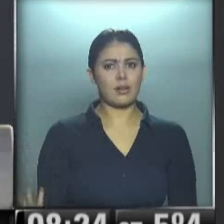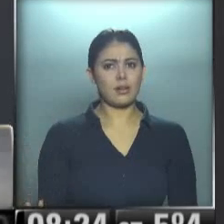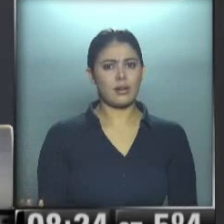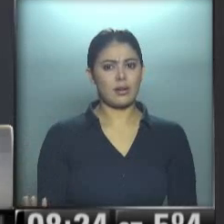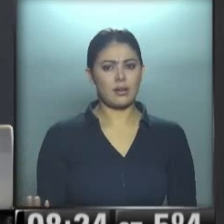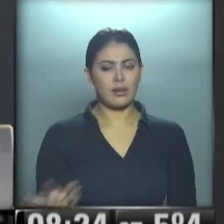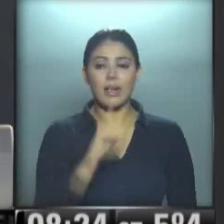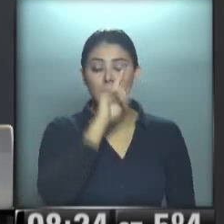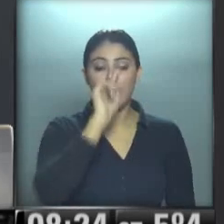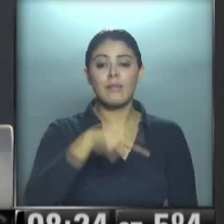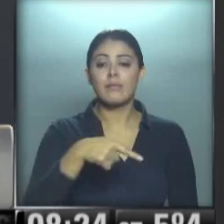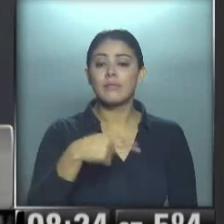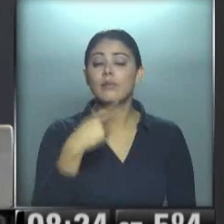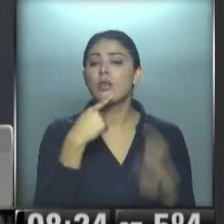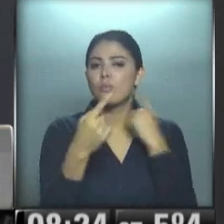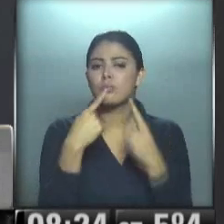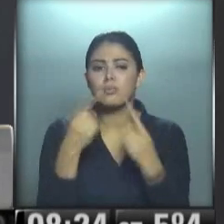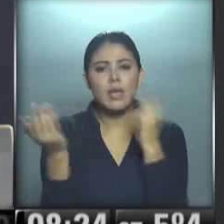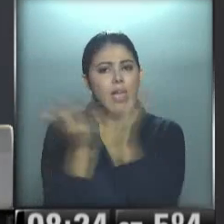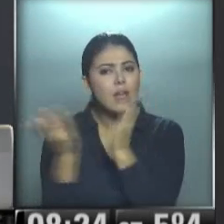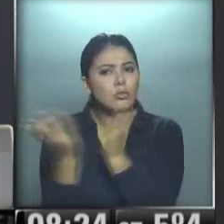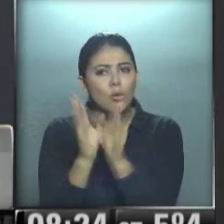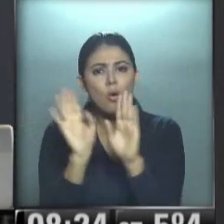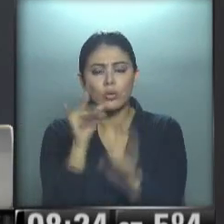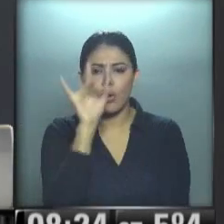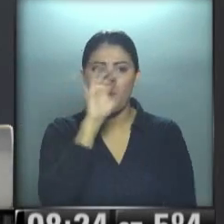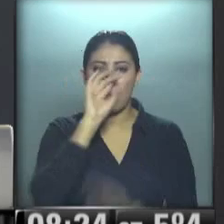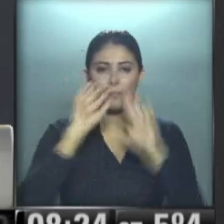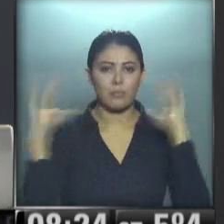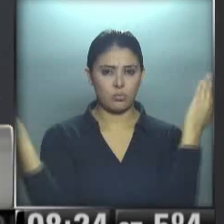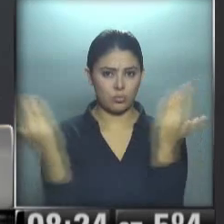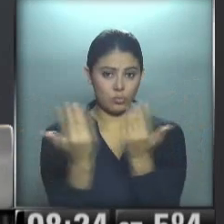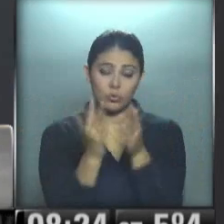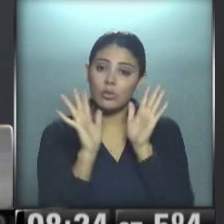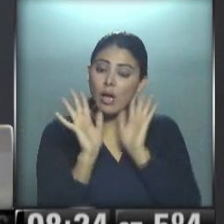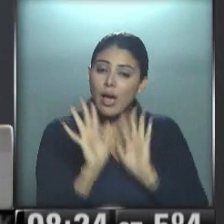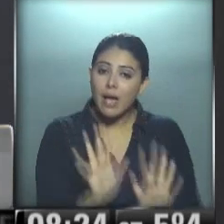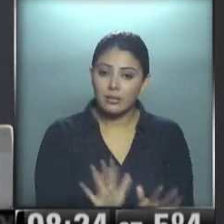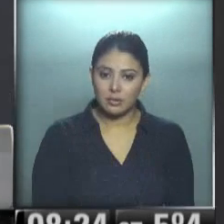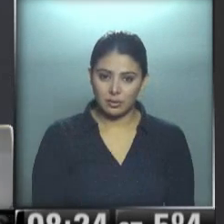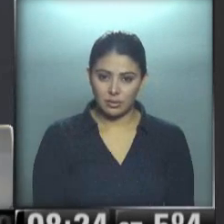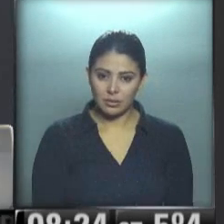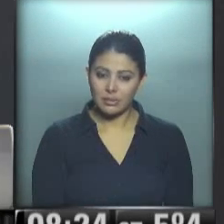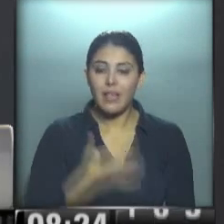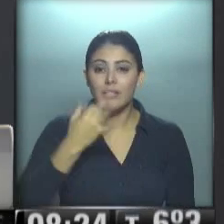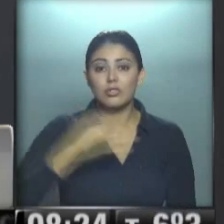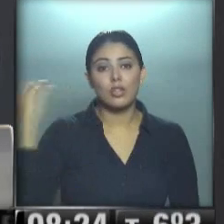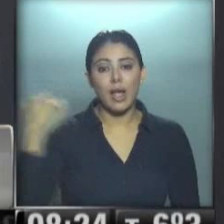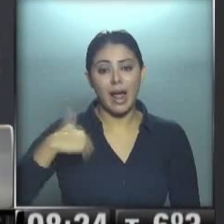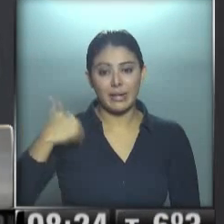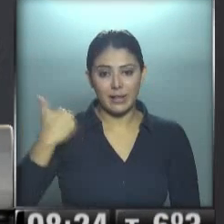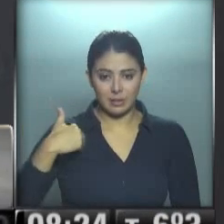motivo de consulta y estudio a nivel universal eso es lo que la posición de la república